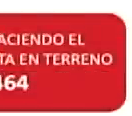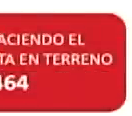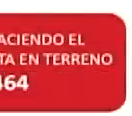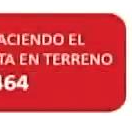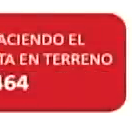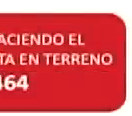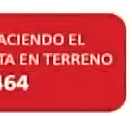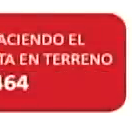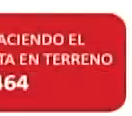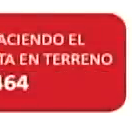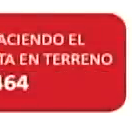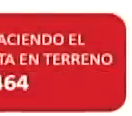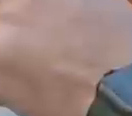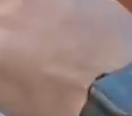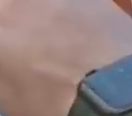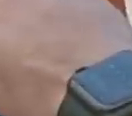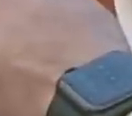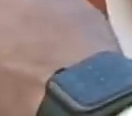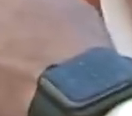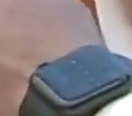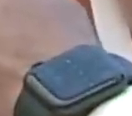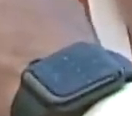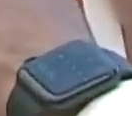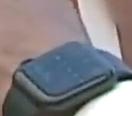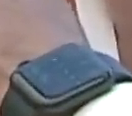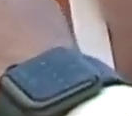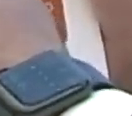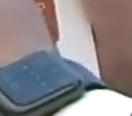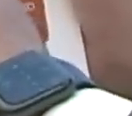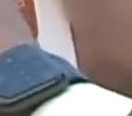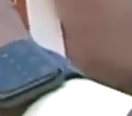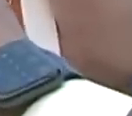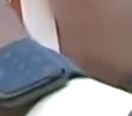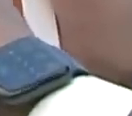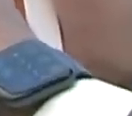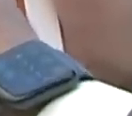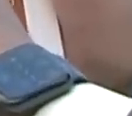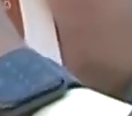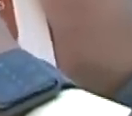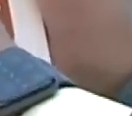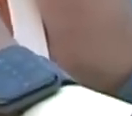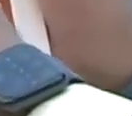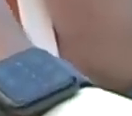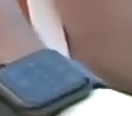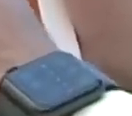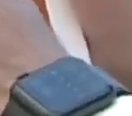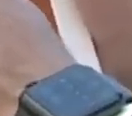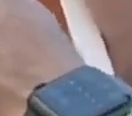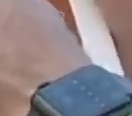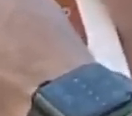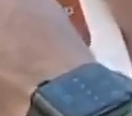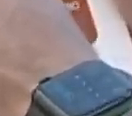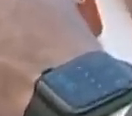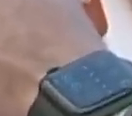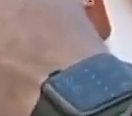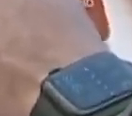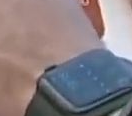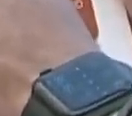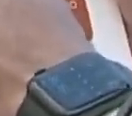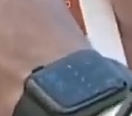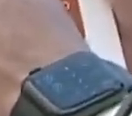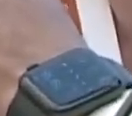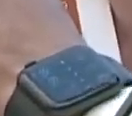pandemia 18 faltan pocos pocas personas para responder ojalá lleguemos a esa cifra hoy en la noche